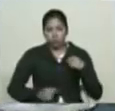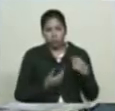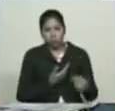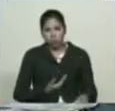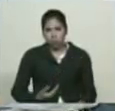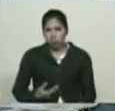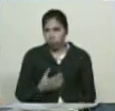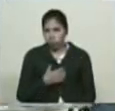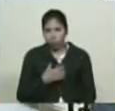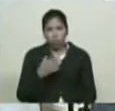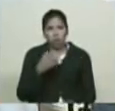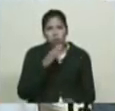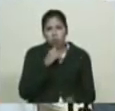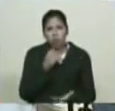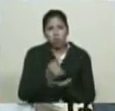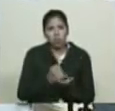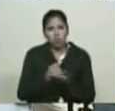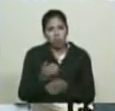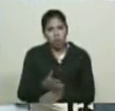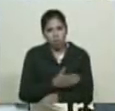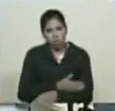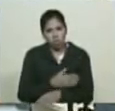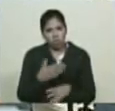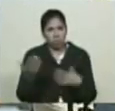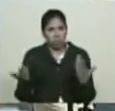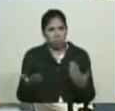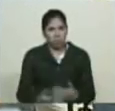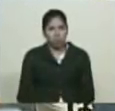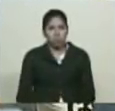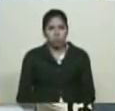inscriben? ¿Cómo van a llegar a ser